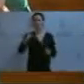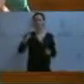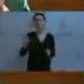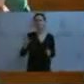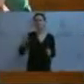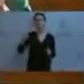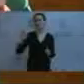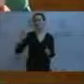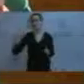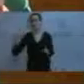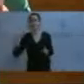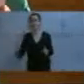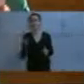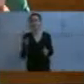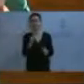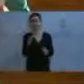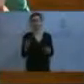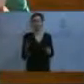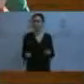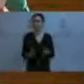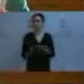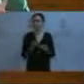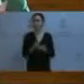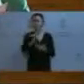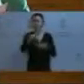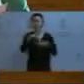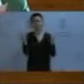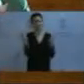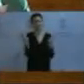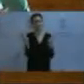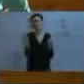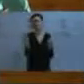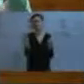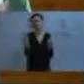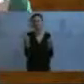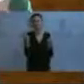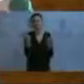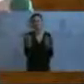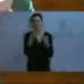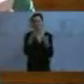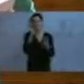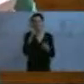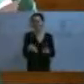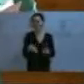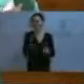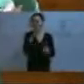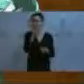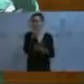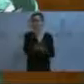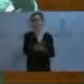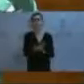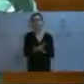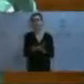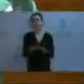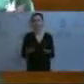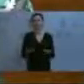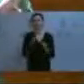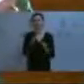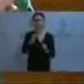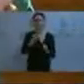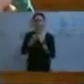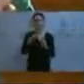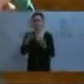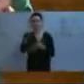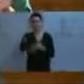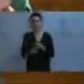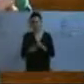de vista, no es un servicio público operativo. No es. Donde hay una intermediación del